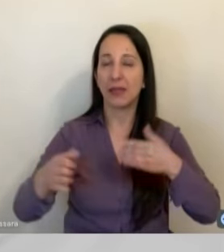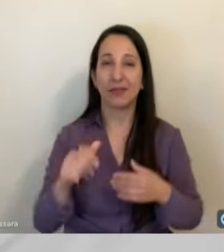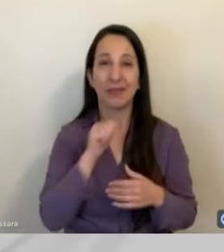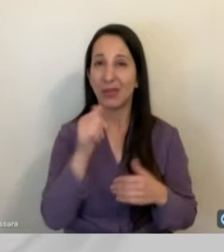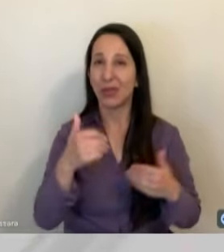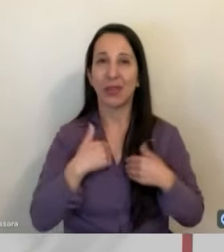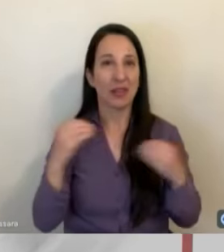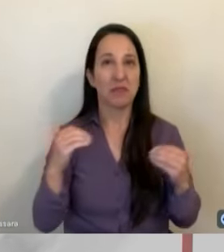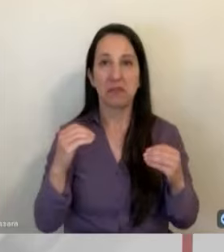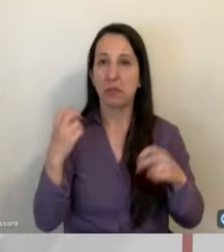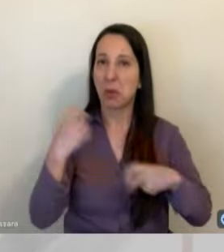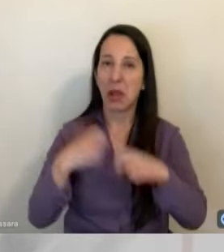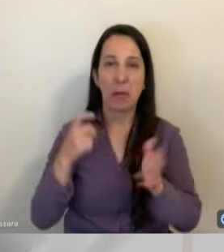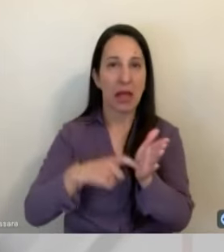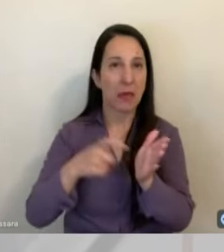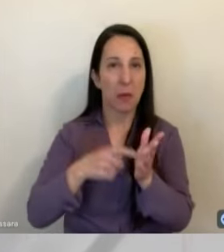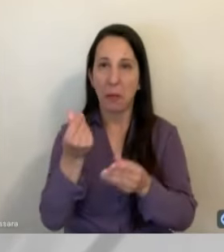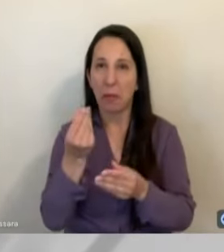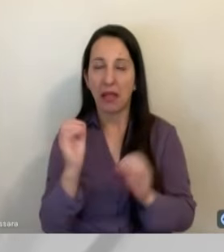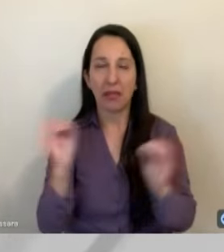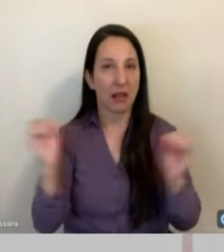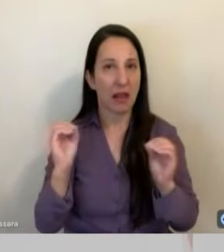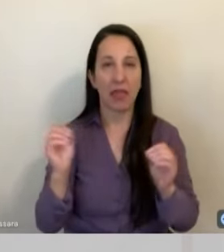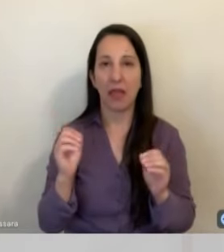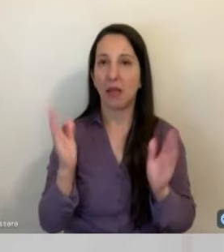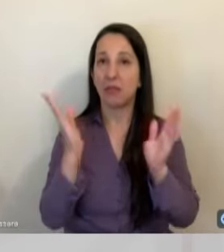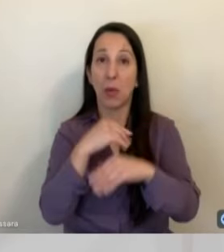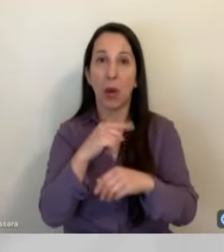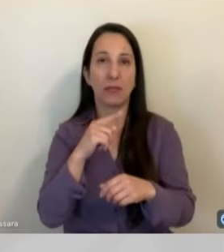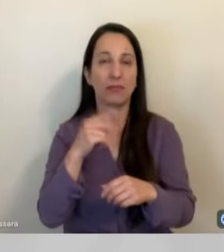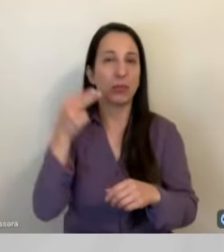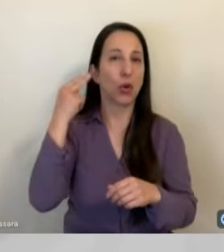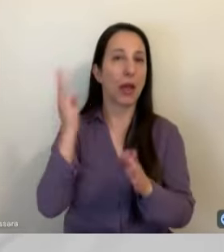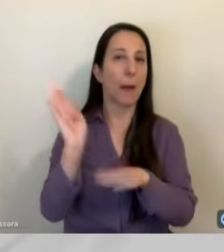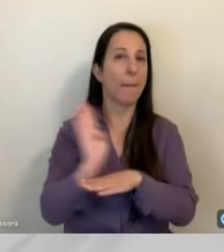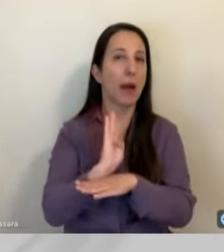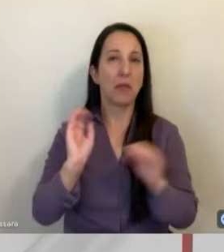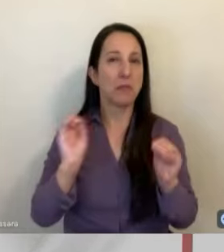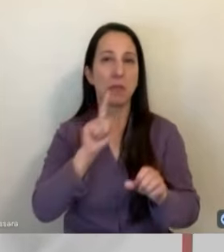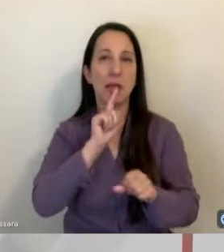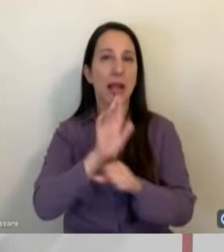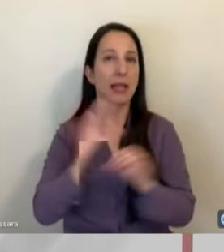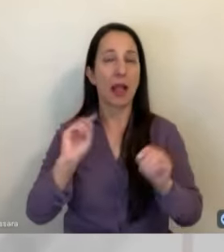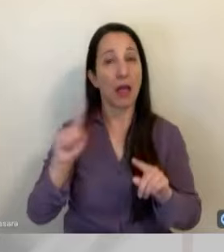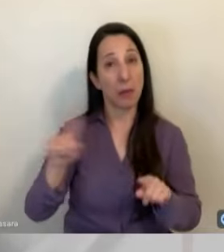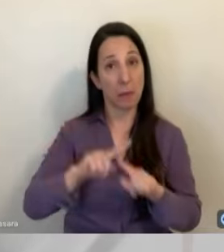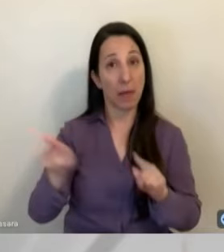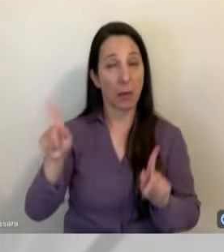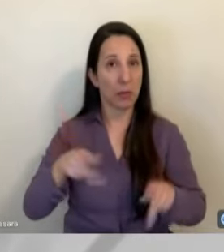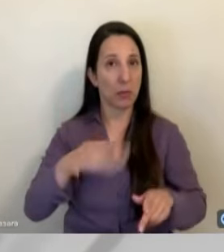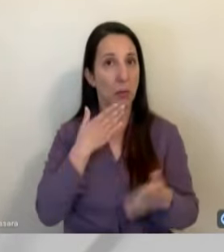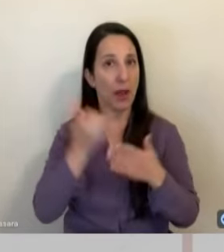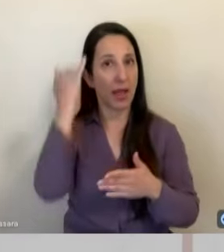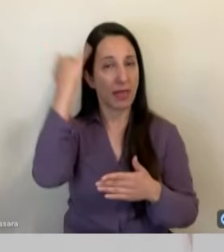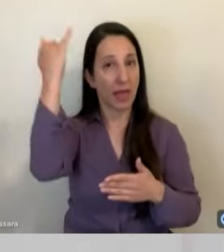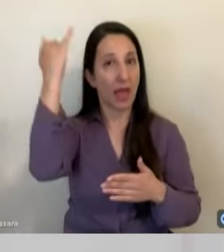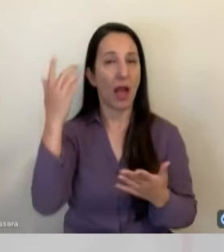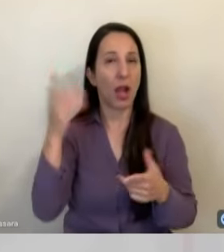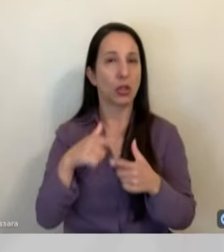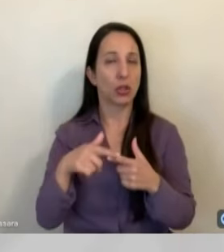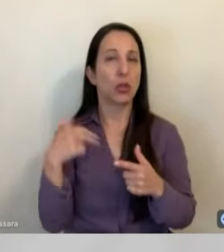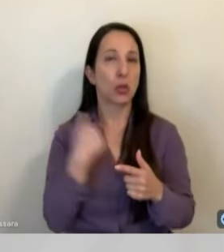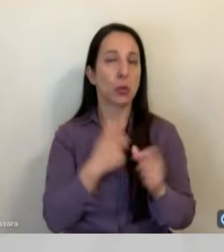crediticio, que no tienen récord bancario, que no tienen garantías, pero que tienen buenas ideas. Entonces, dentro de límites razonables, vamos a confiar